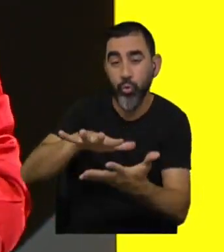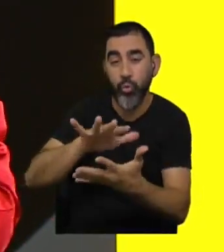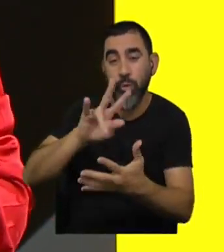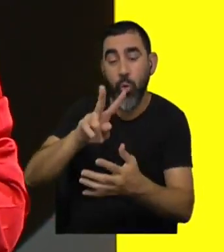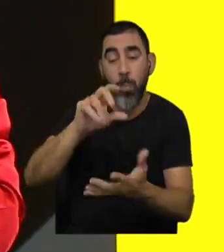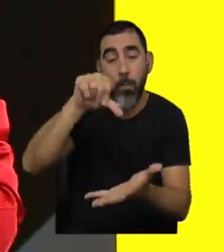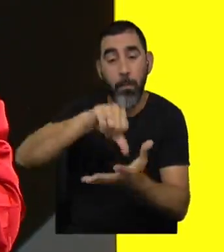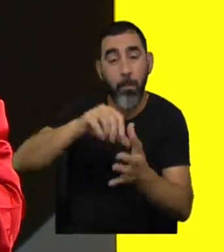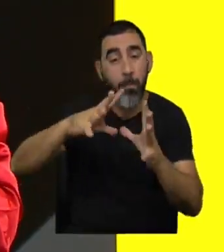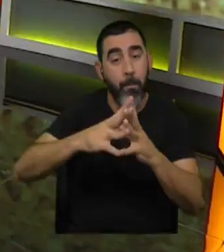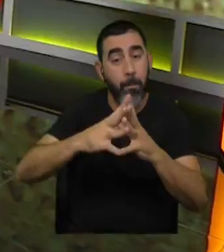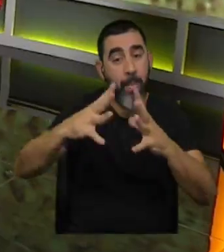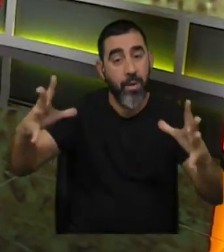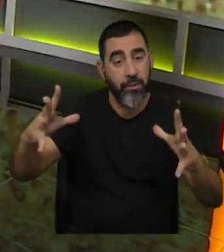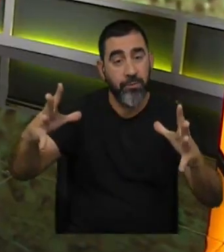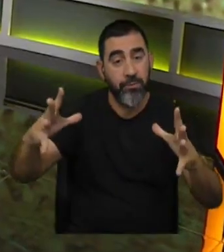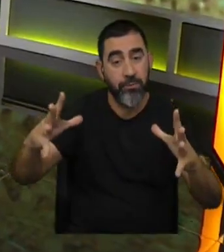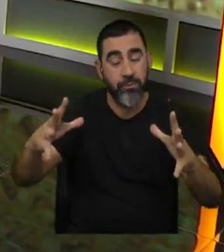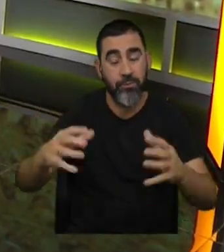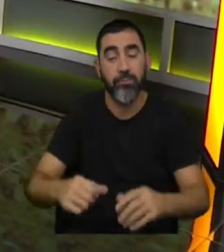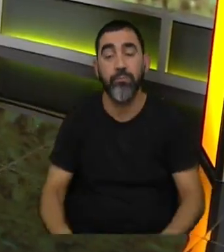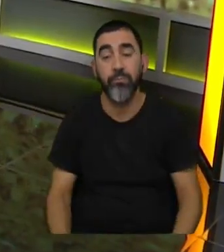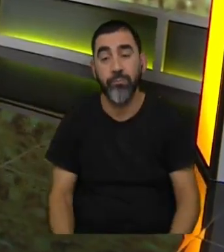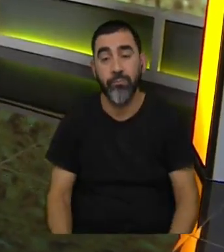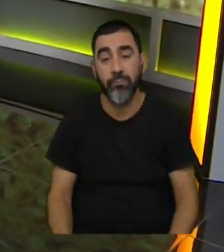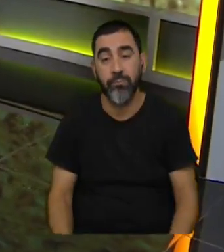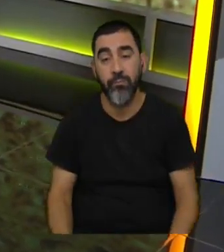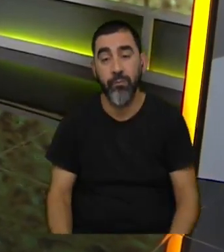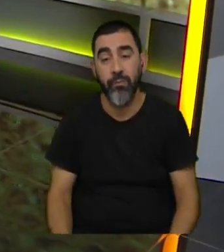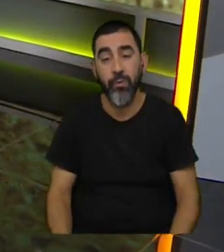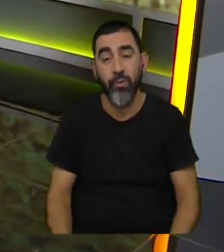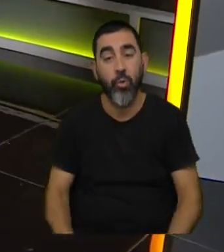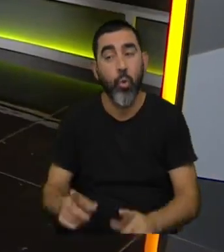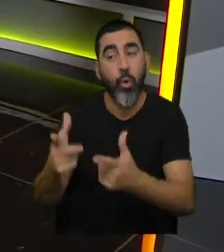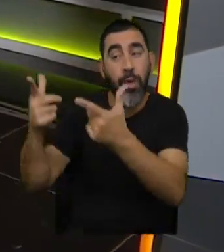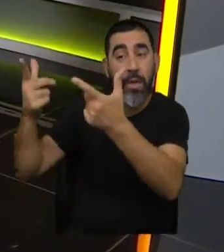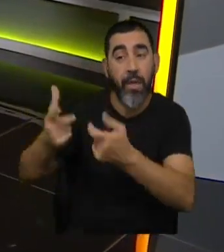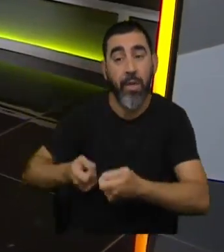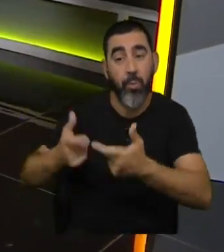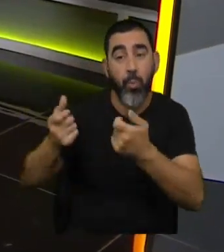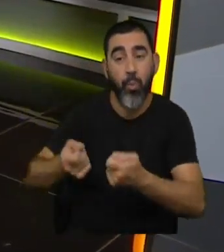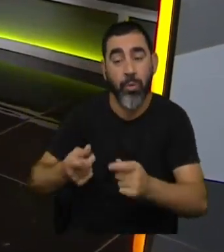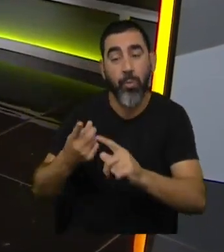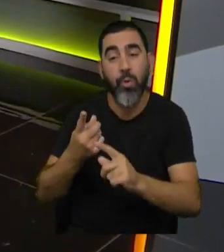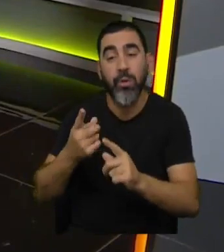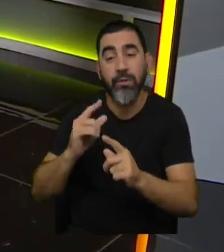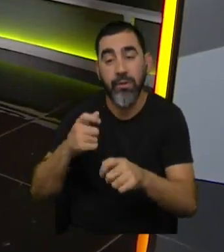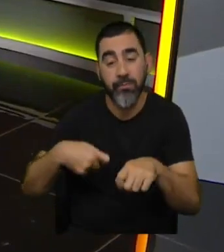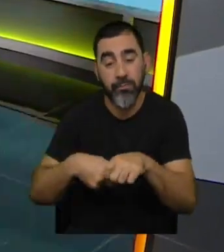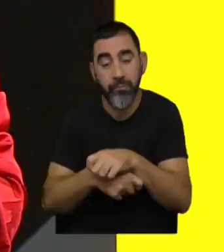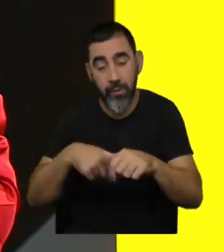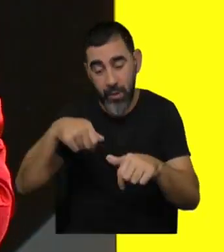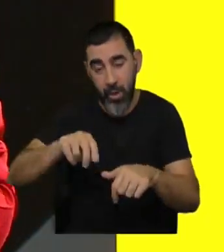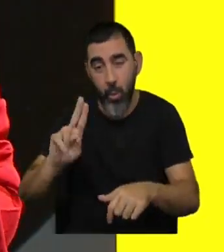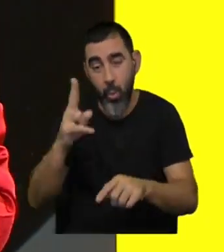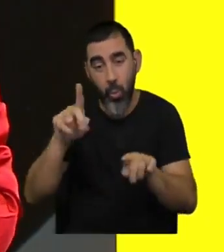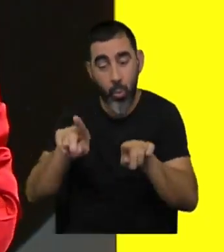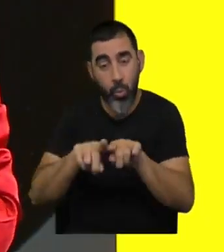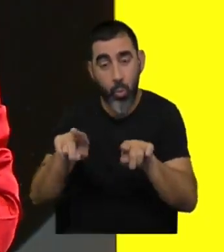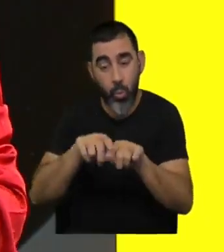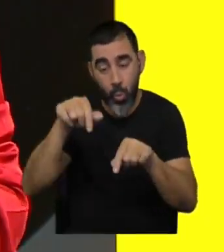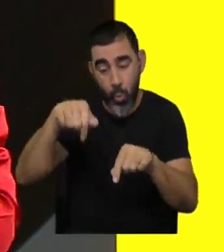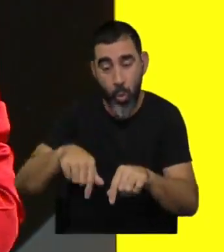grandes países muy diversos, entonces no hay tanto la importación, sino el uso de mascotismo, o sea, el mascotismo